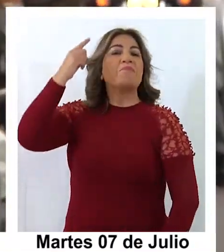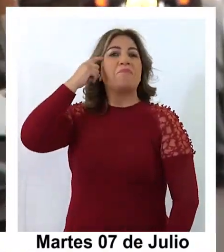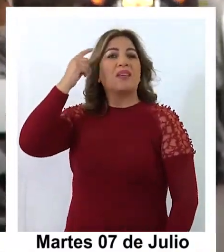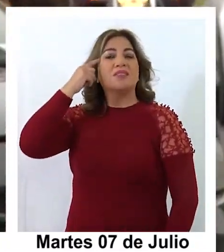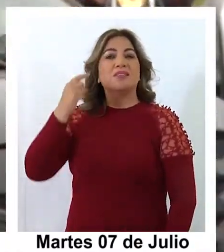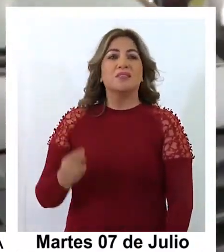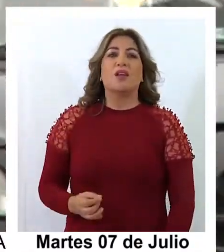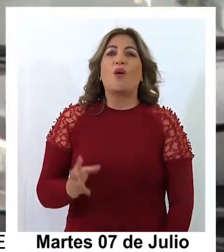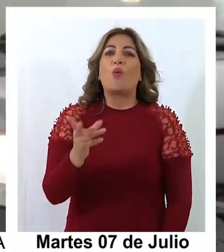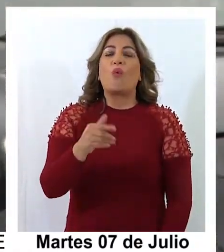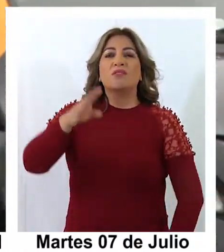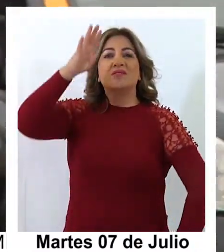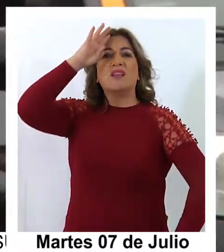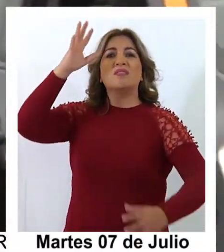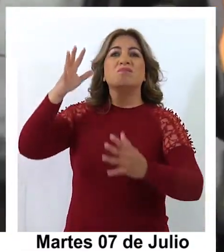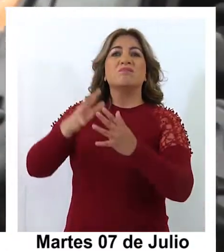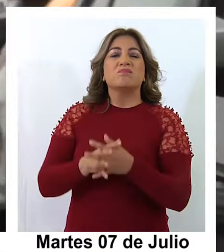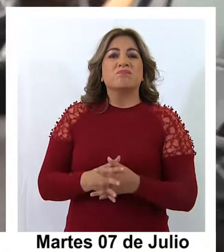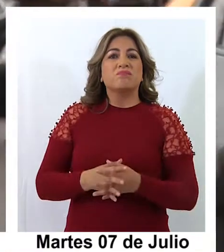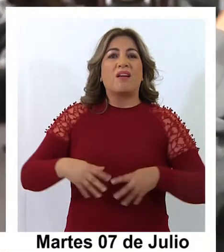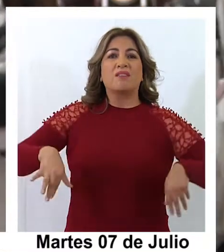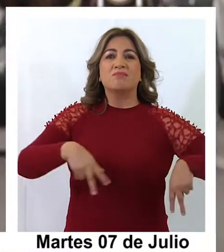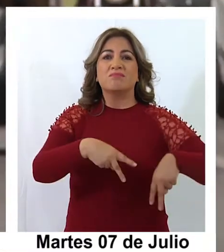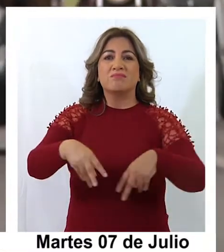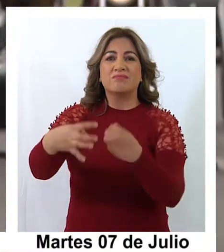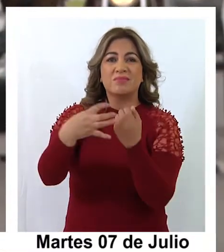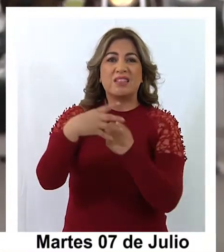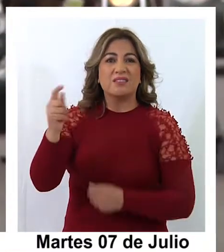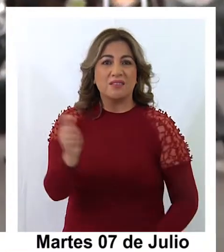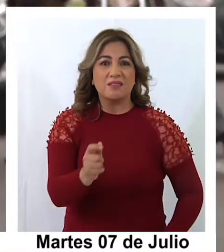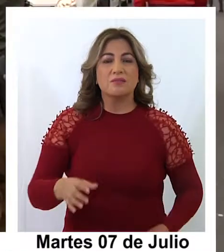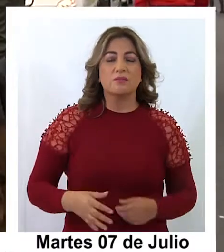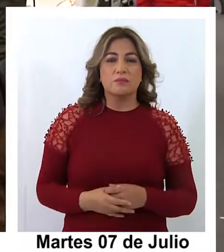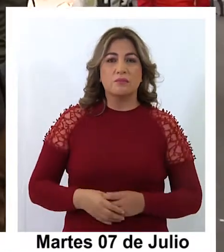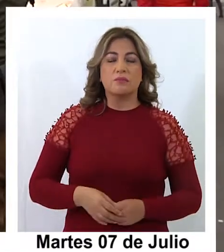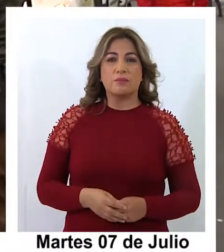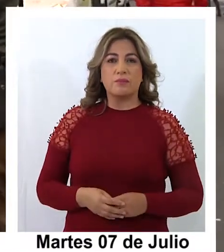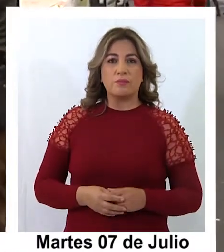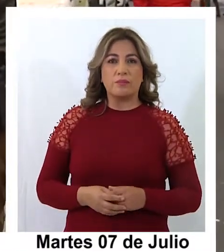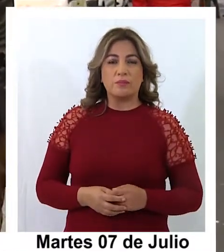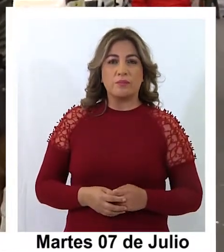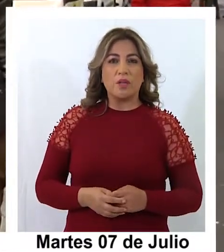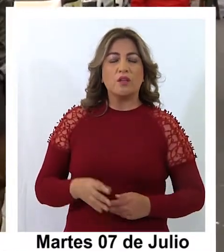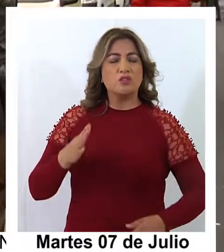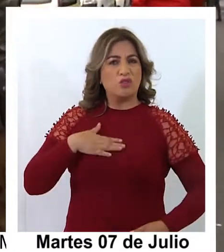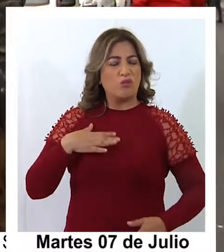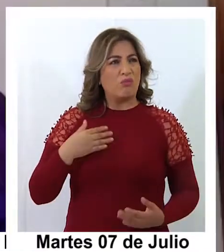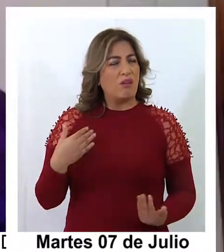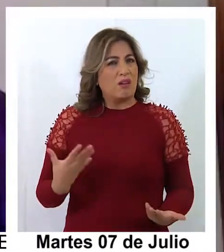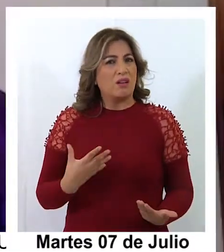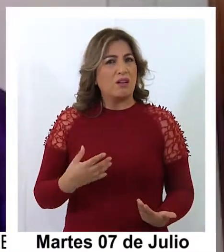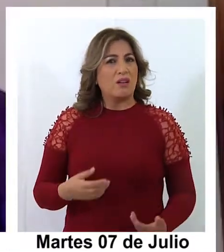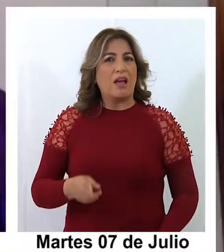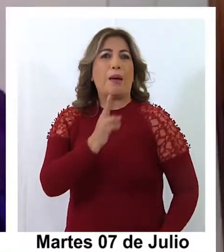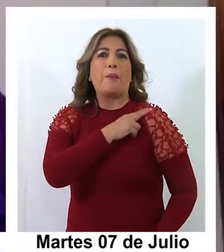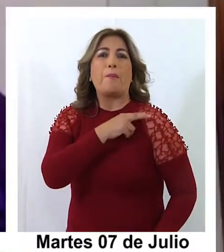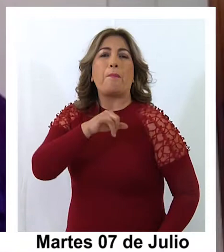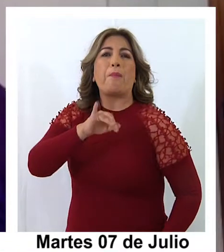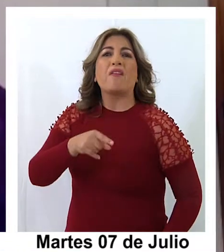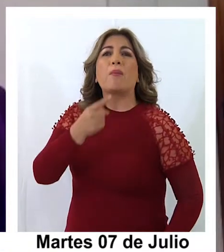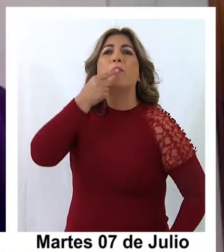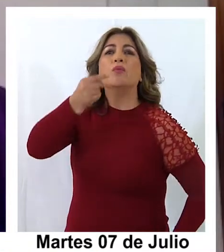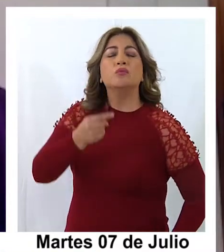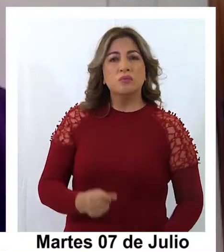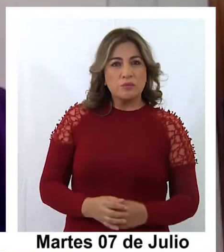la cantidad de fuerzas militares que hay en la región. Yo quisiera, y me atrevo casi a preguntarle al general Paiva, ¿no es